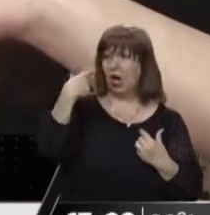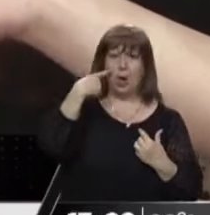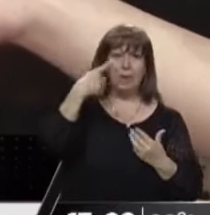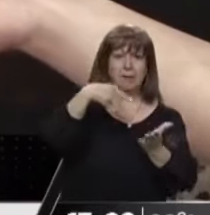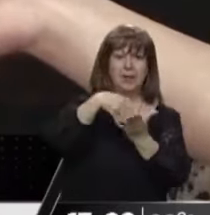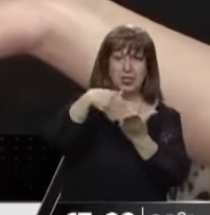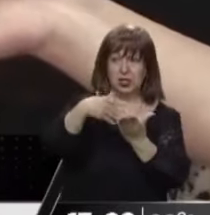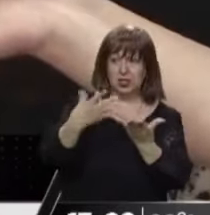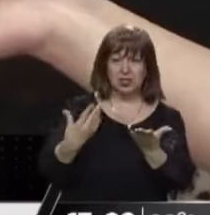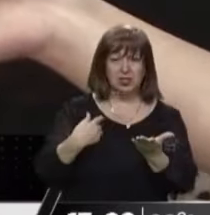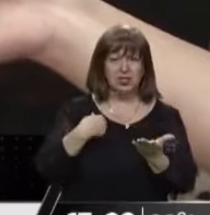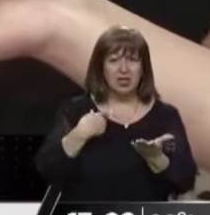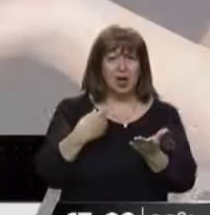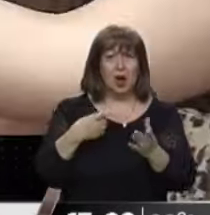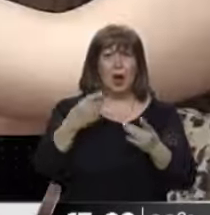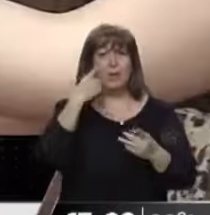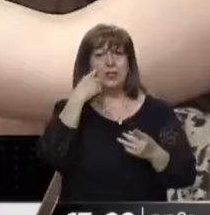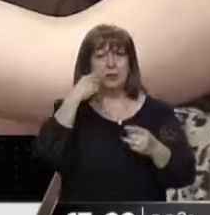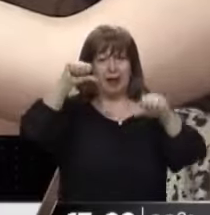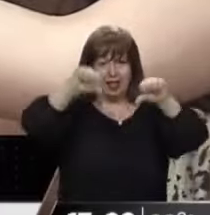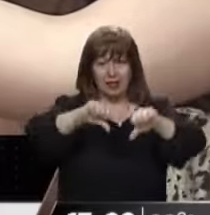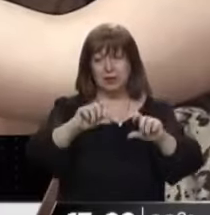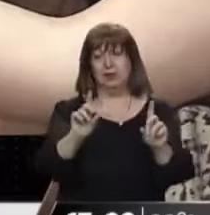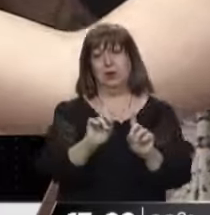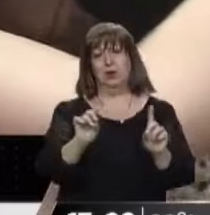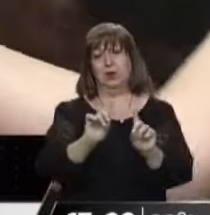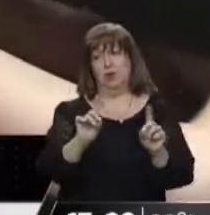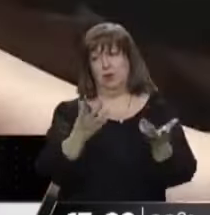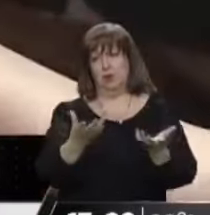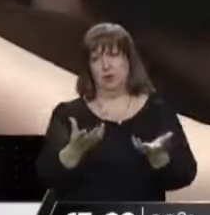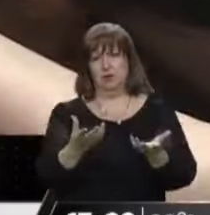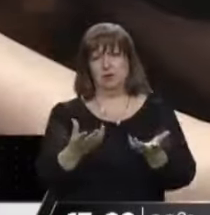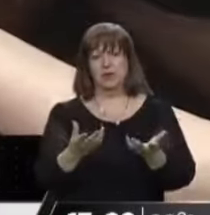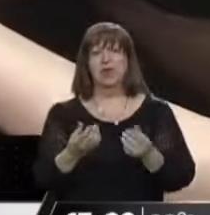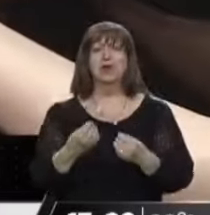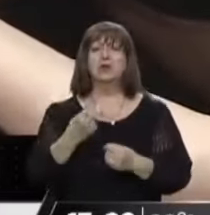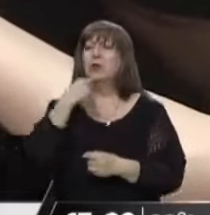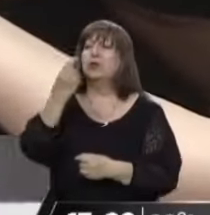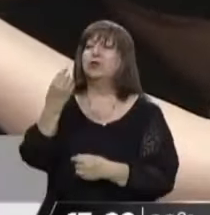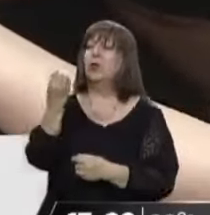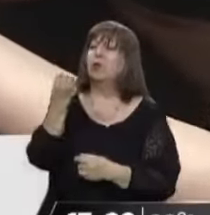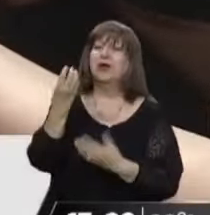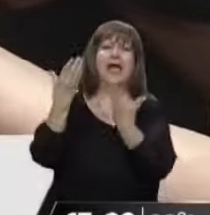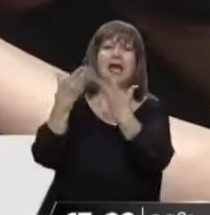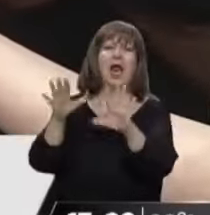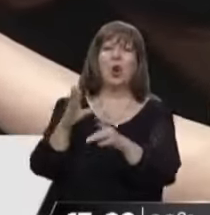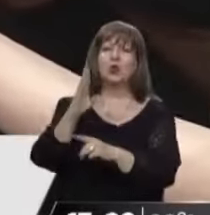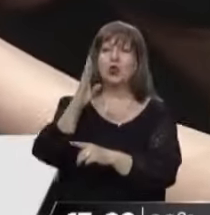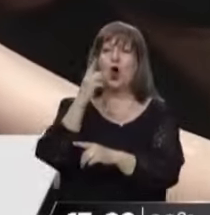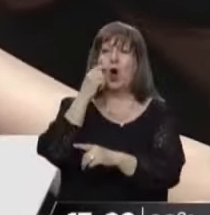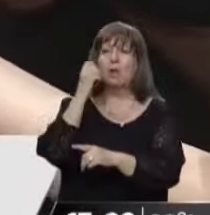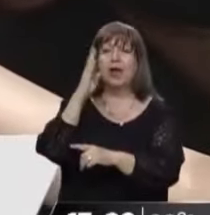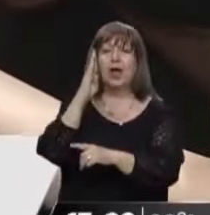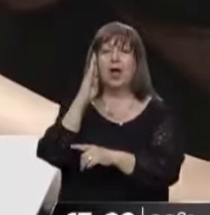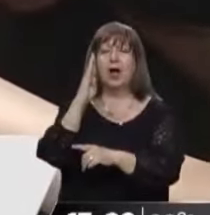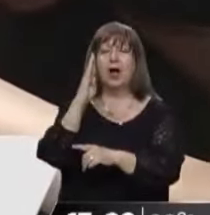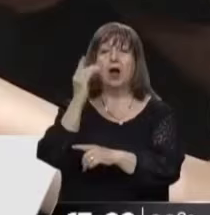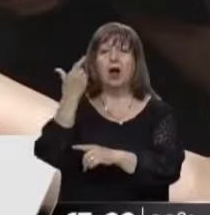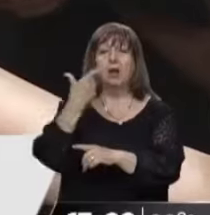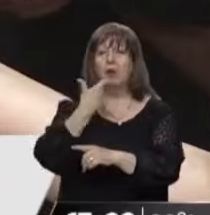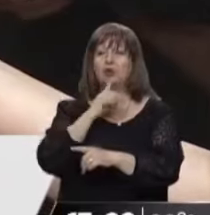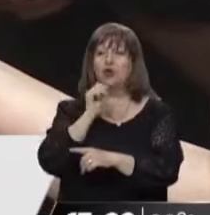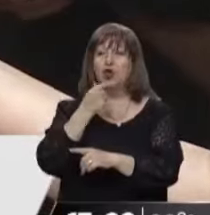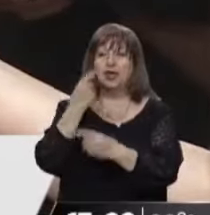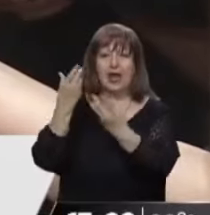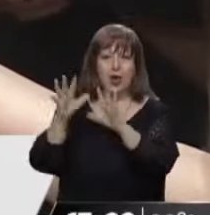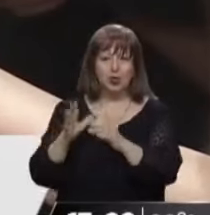municipio quebrado, que no es así. ¿Por qué cree que renunció? No, mira, yo te voy a decir una cosa. Primero me sorprendió y